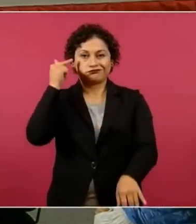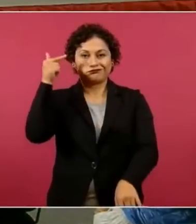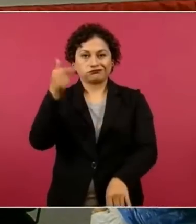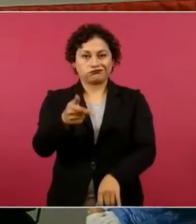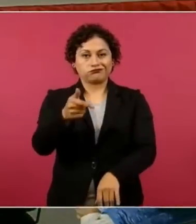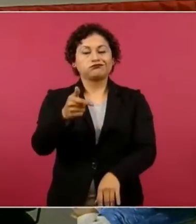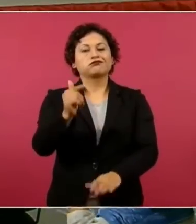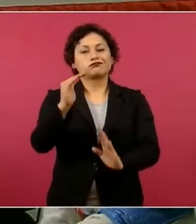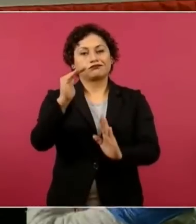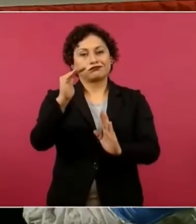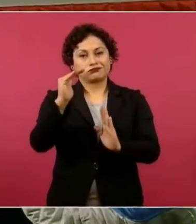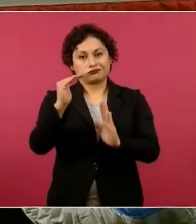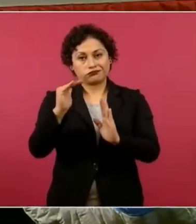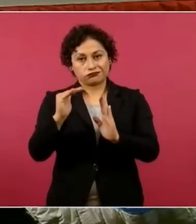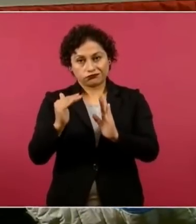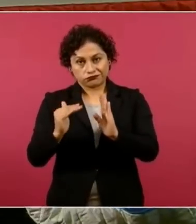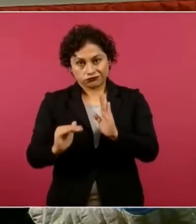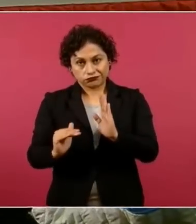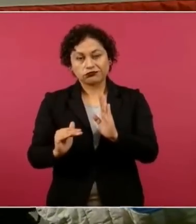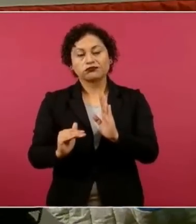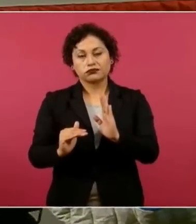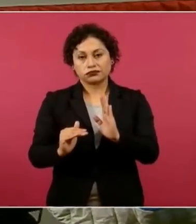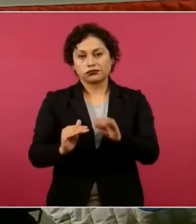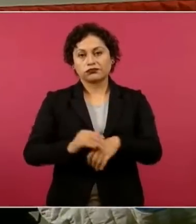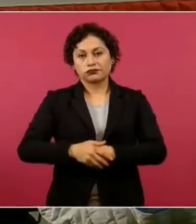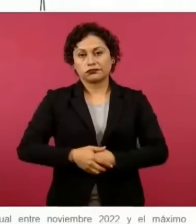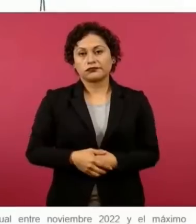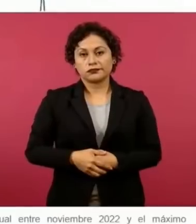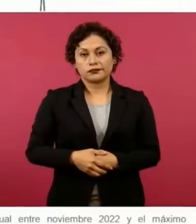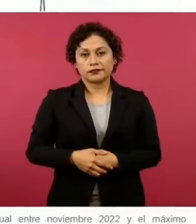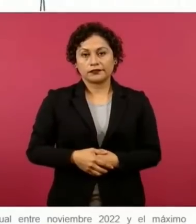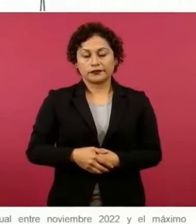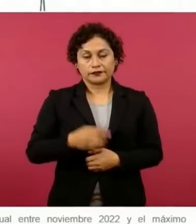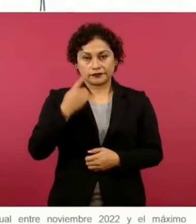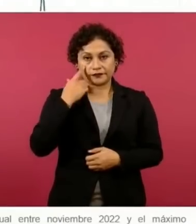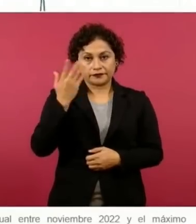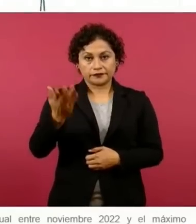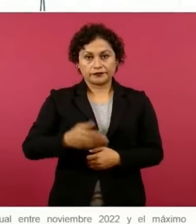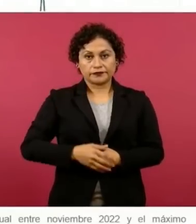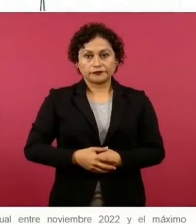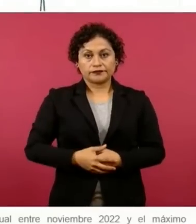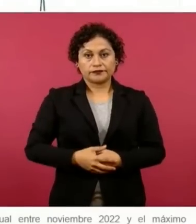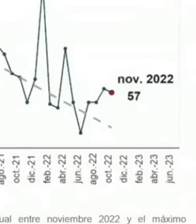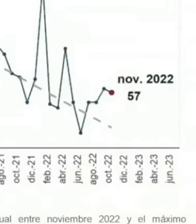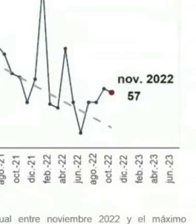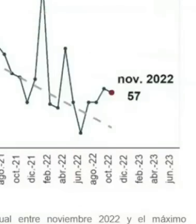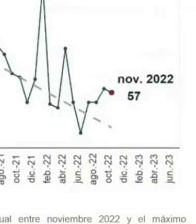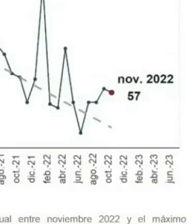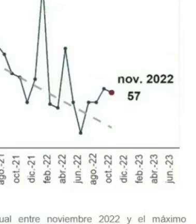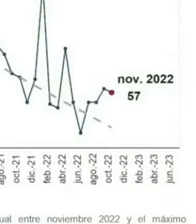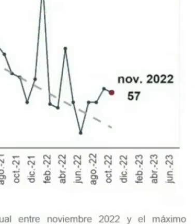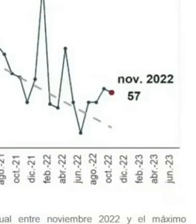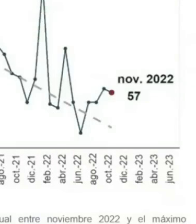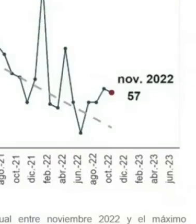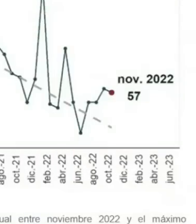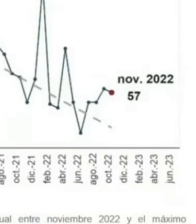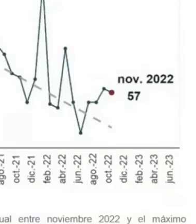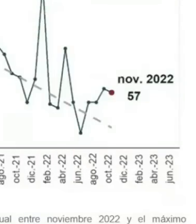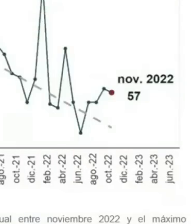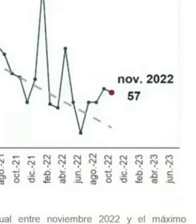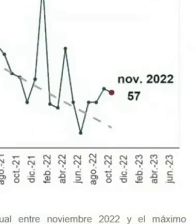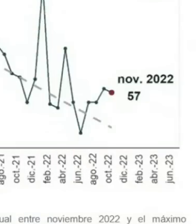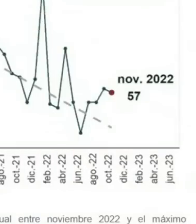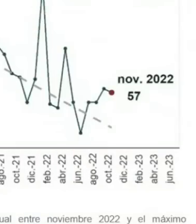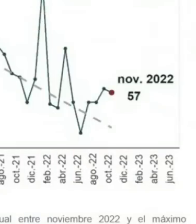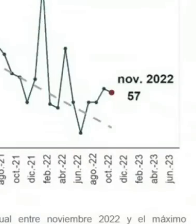la disminución, aunque se trata de cifra negra, o sea que aquí sí